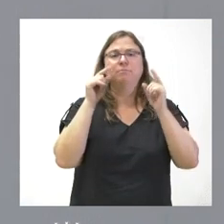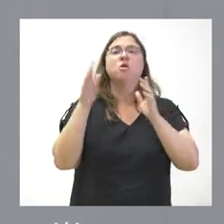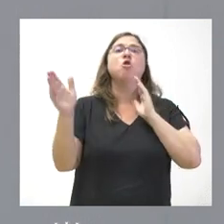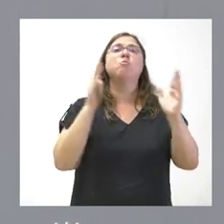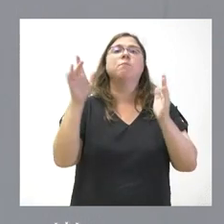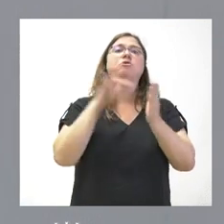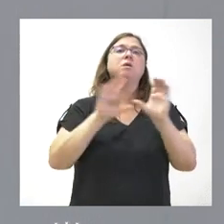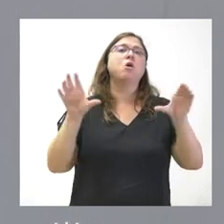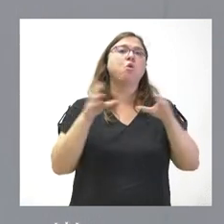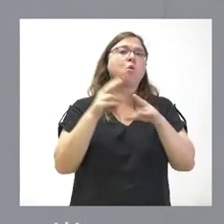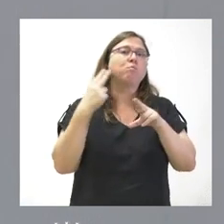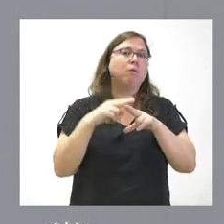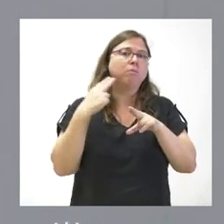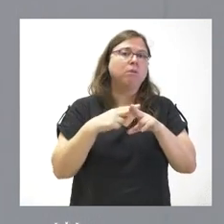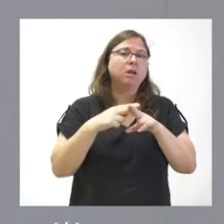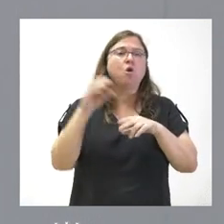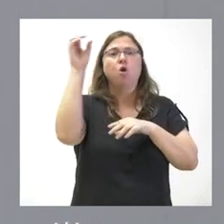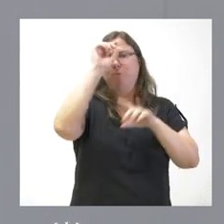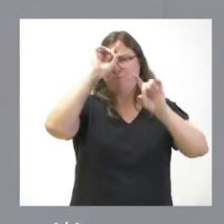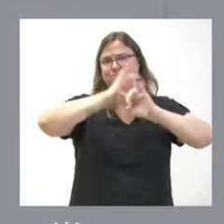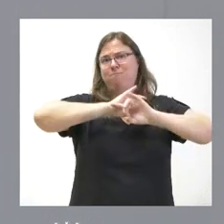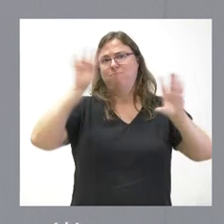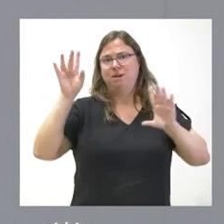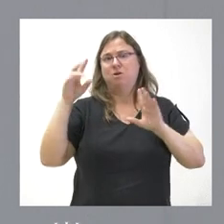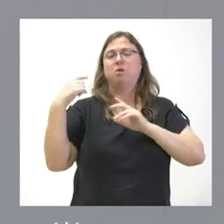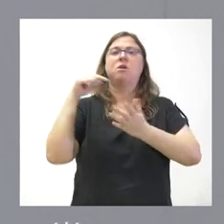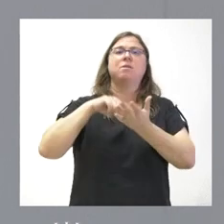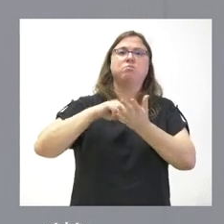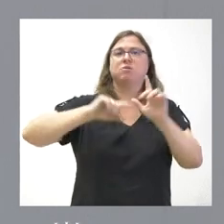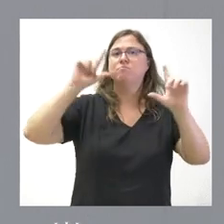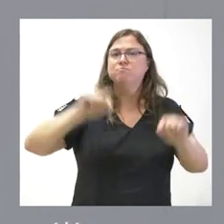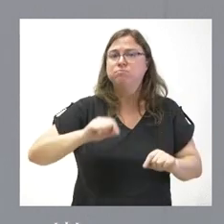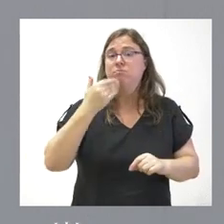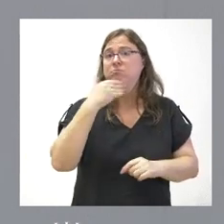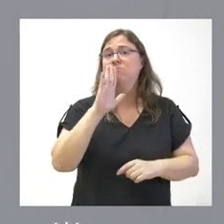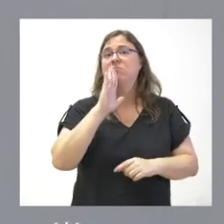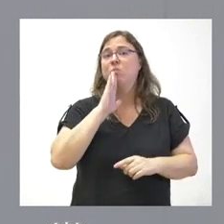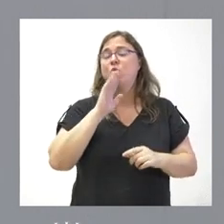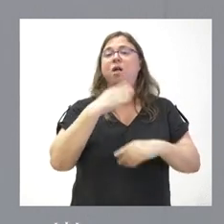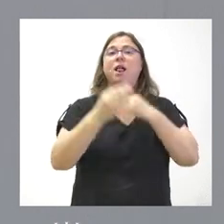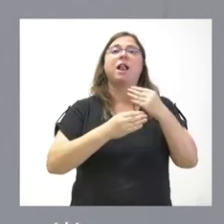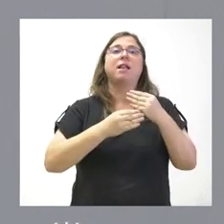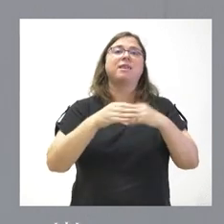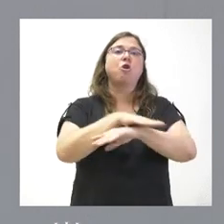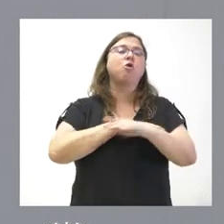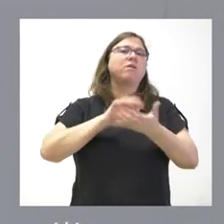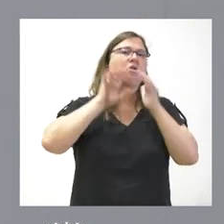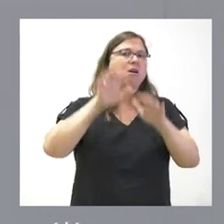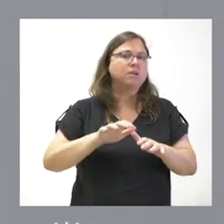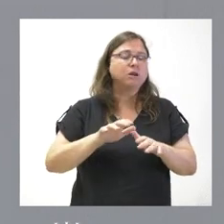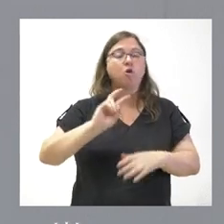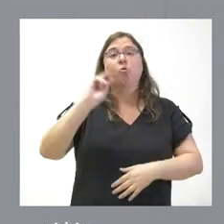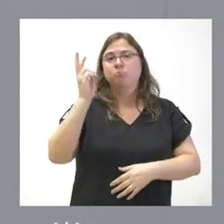partidos que tienen una posición más clara hacia la bajada de impuestos como el que sustenta la acción del gobierno de Castilla y león y otros Pues que se